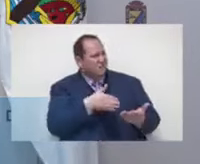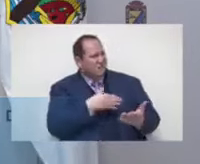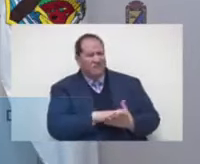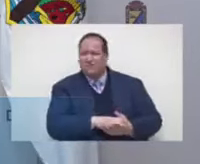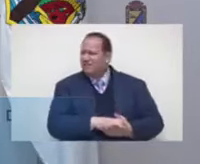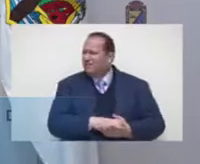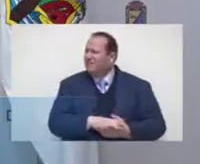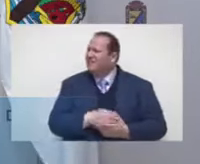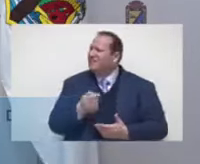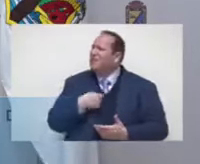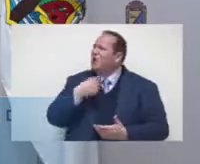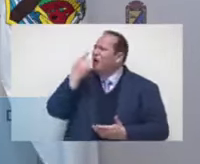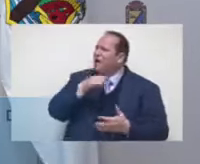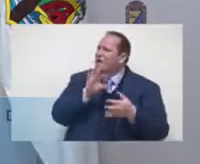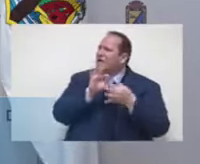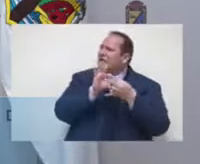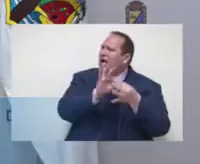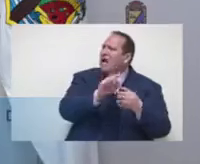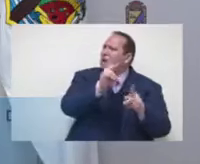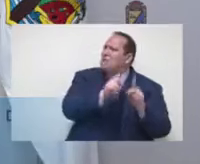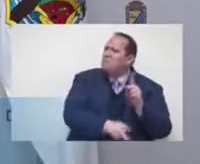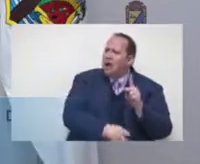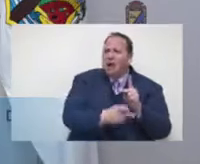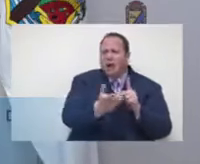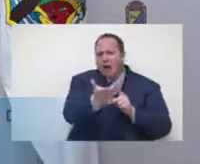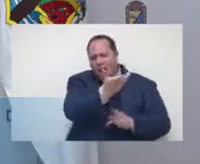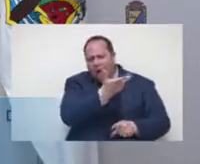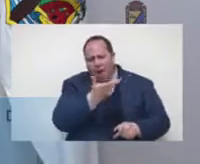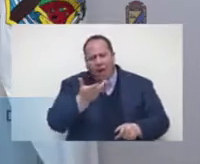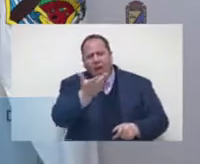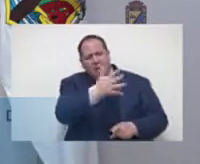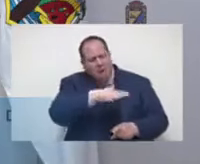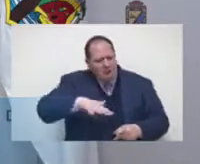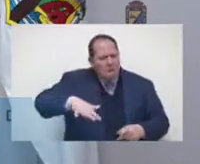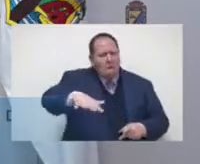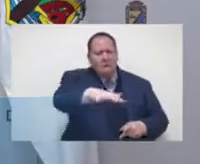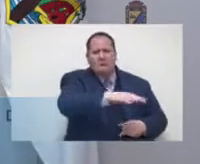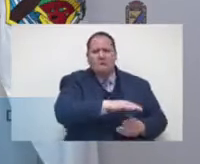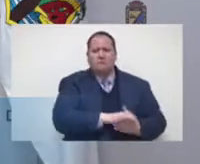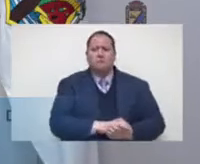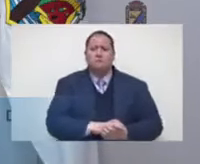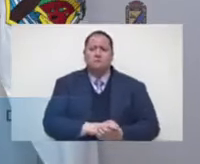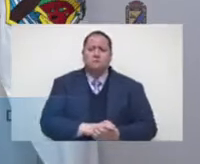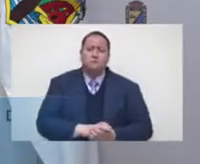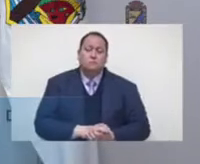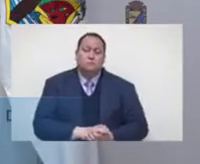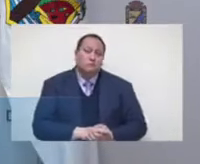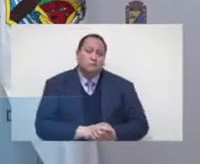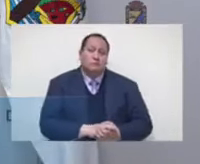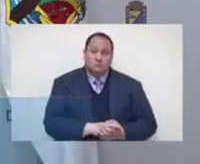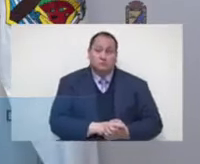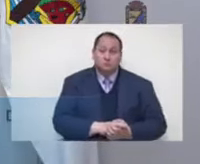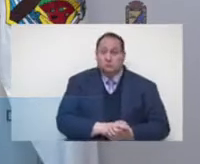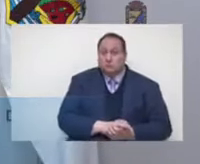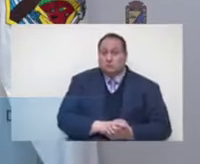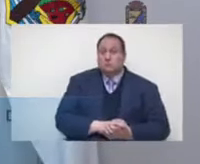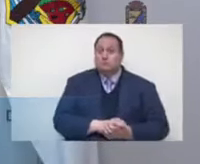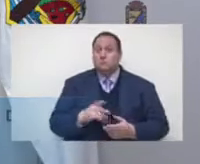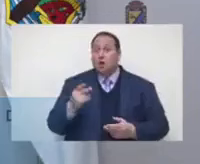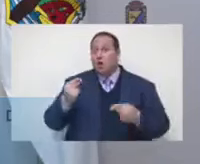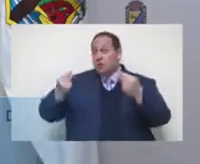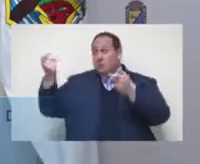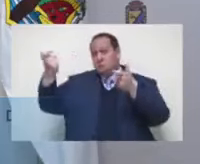Pues me parece que es parte, ¿no?, de la integración que se viene realizando en todo el espacio. Hay participación